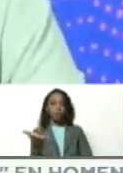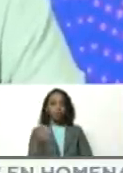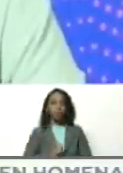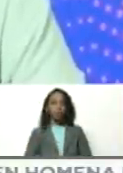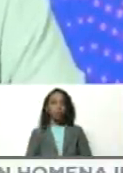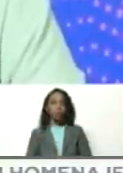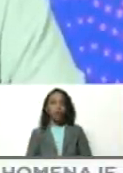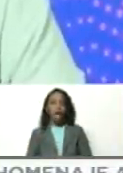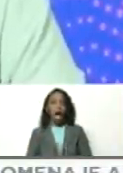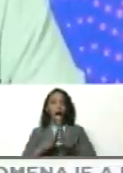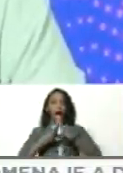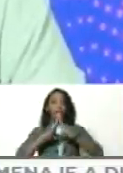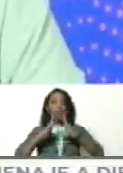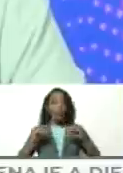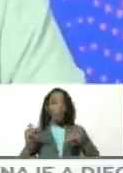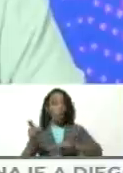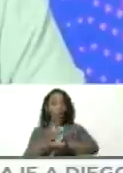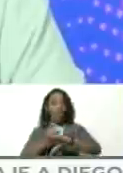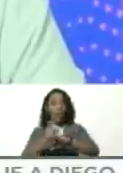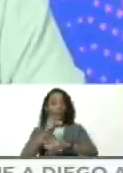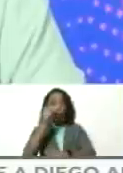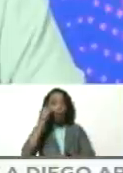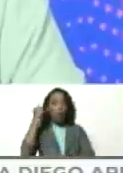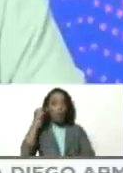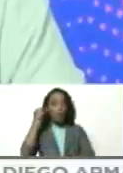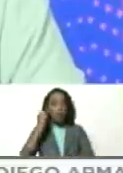a todos los gobernadores,